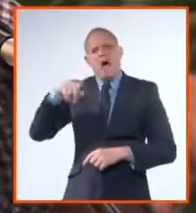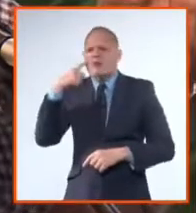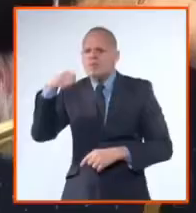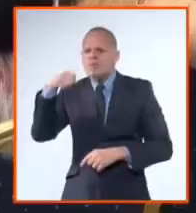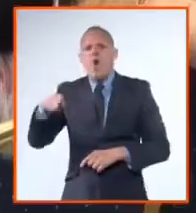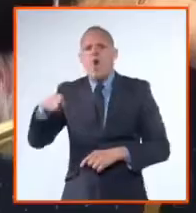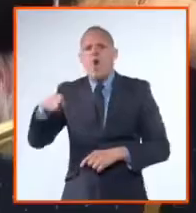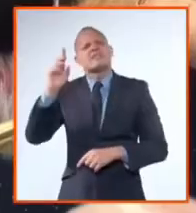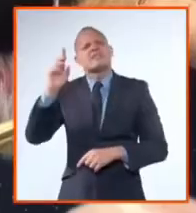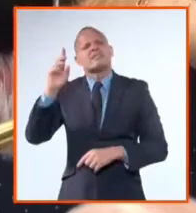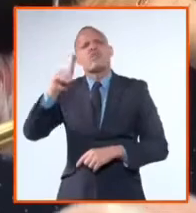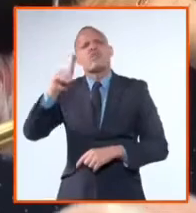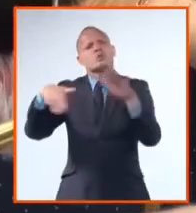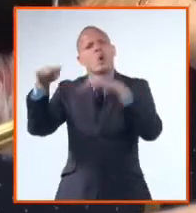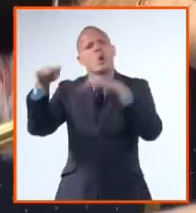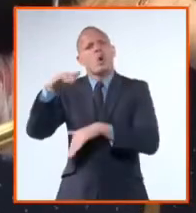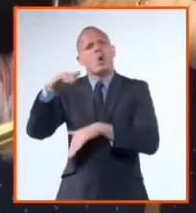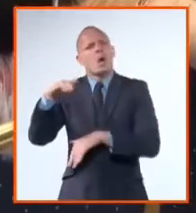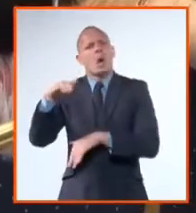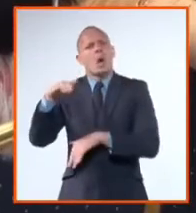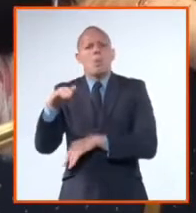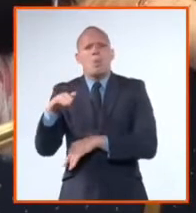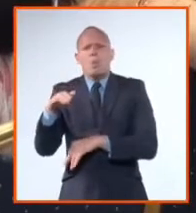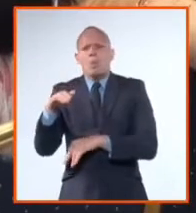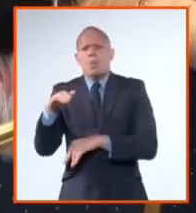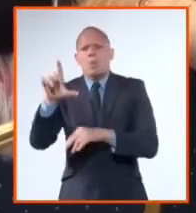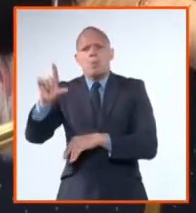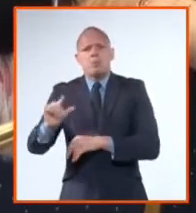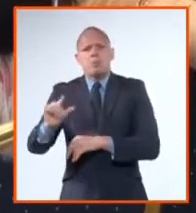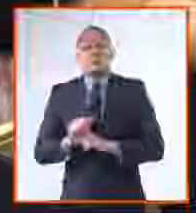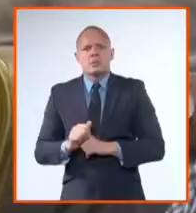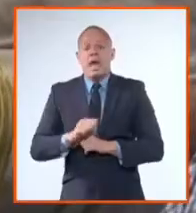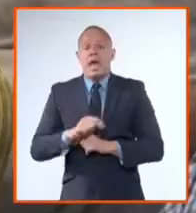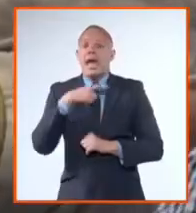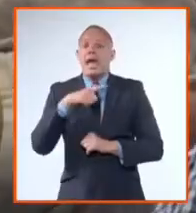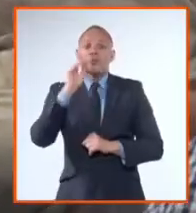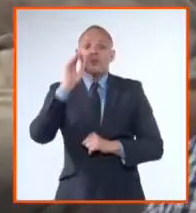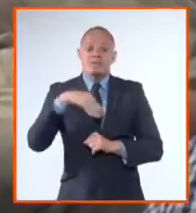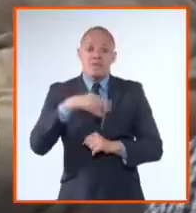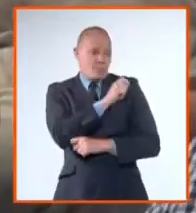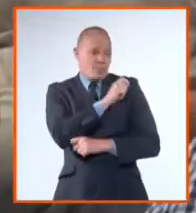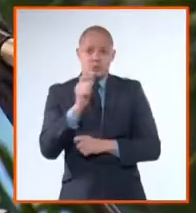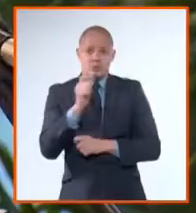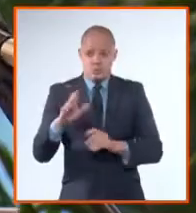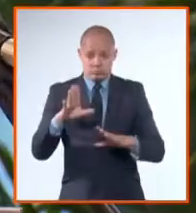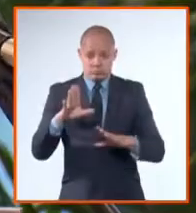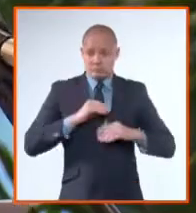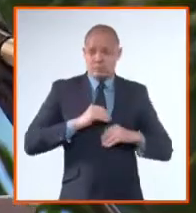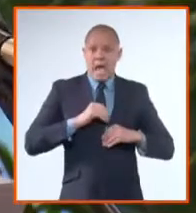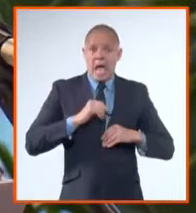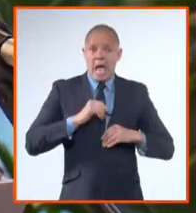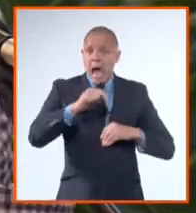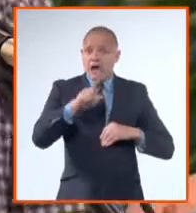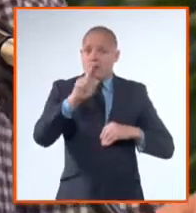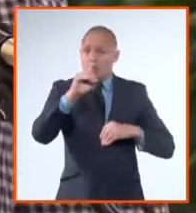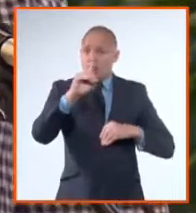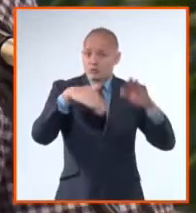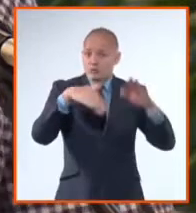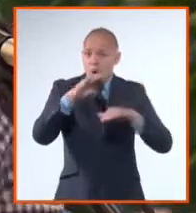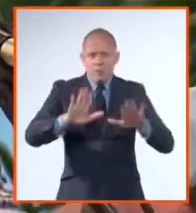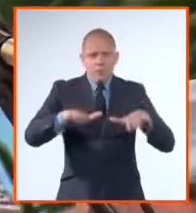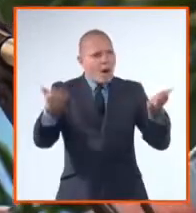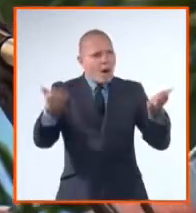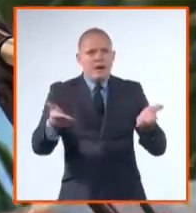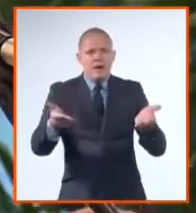sector de salud pública hoy se están formando probablemente más doctores en pedagogía que en medicina. Es contradictorio que el ministerio que debe gestionar la promoción de la ciencia y